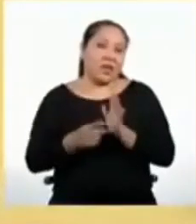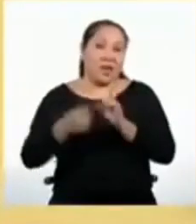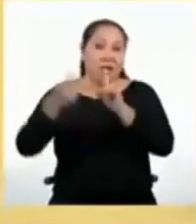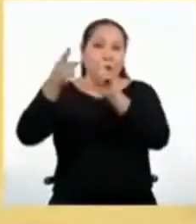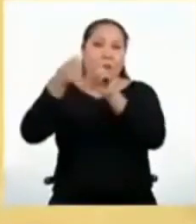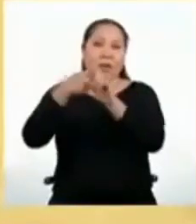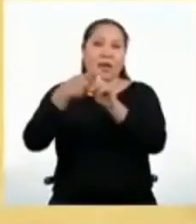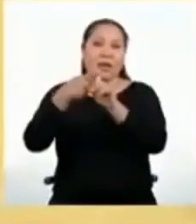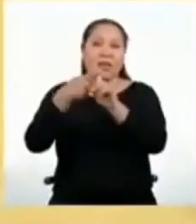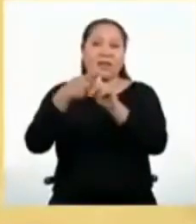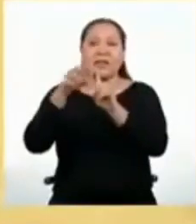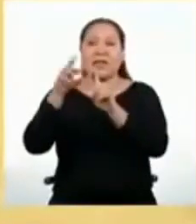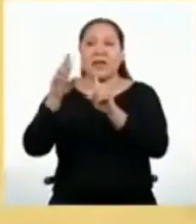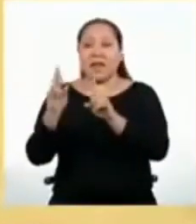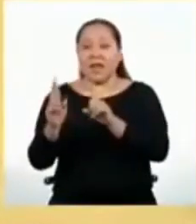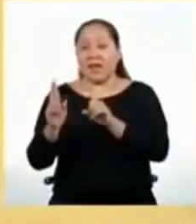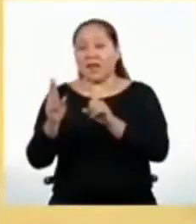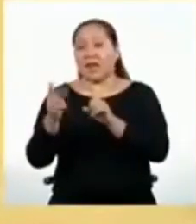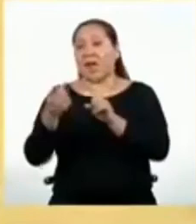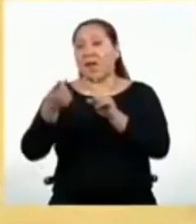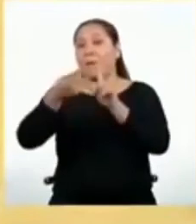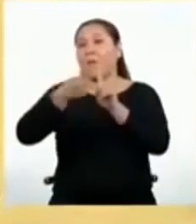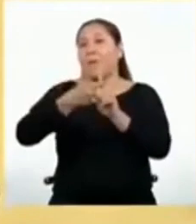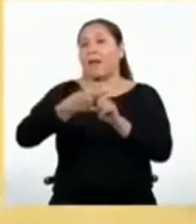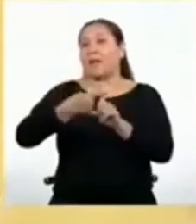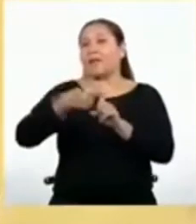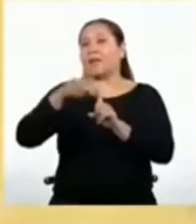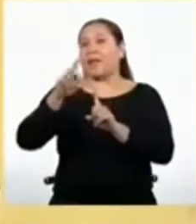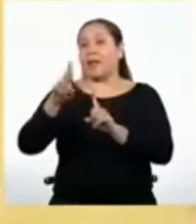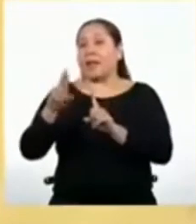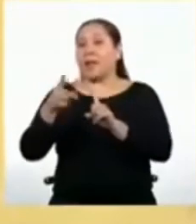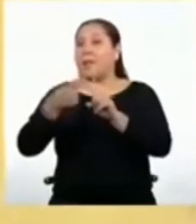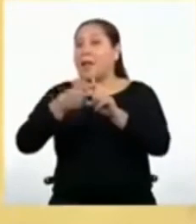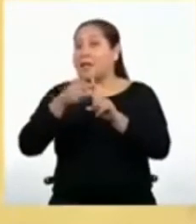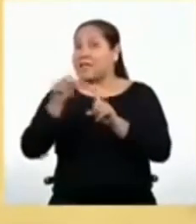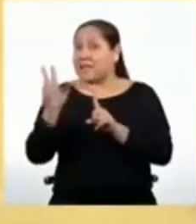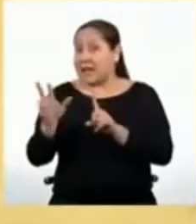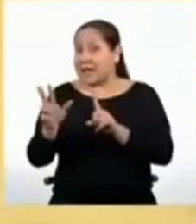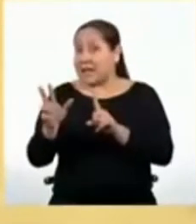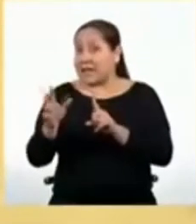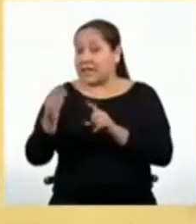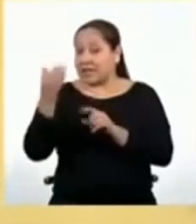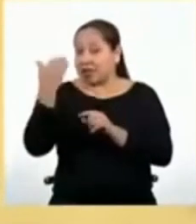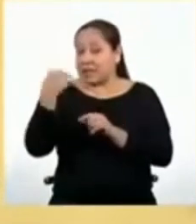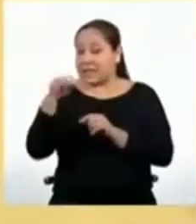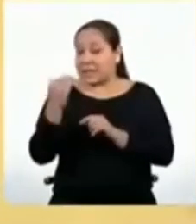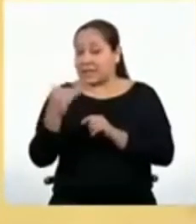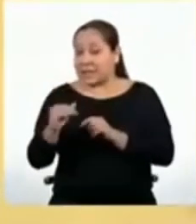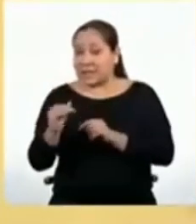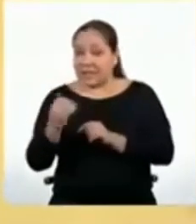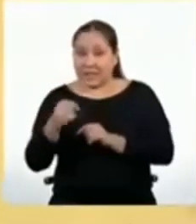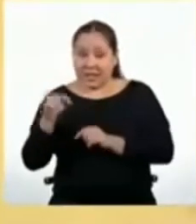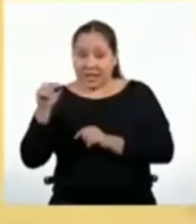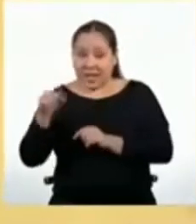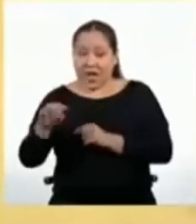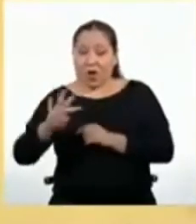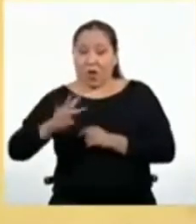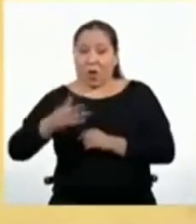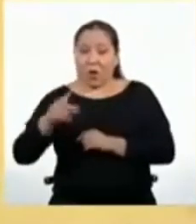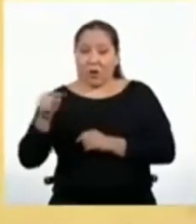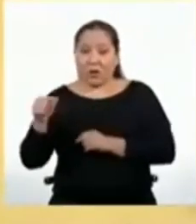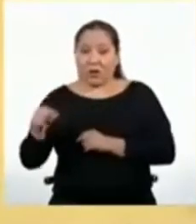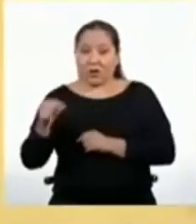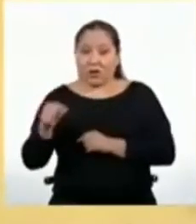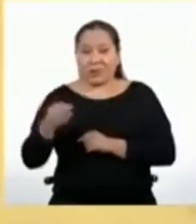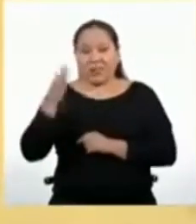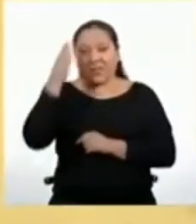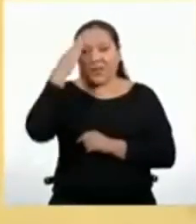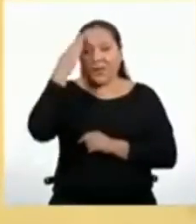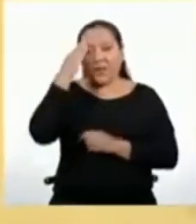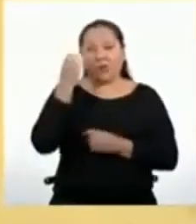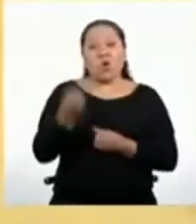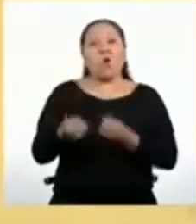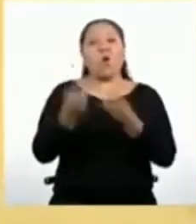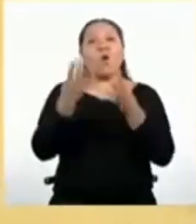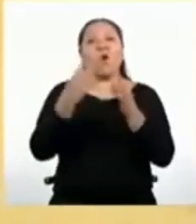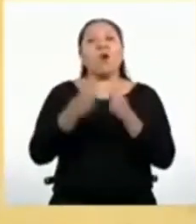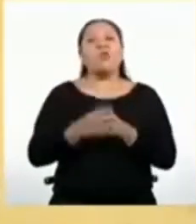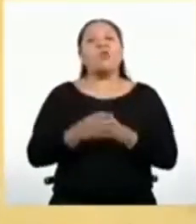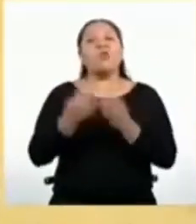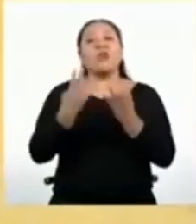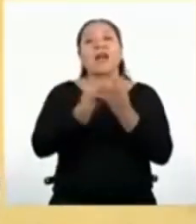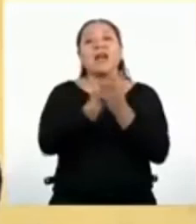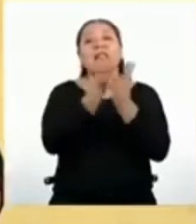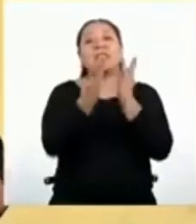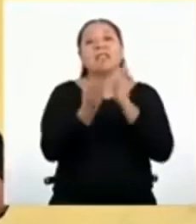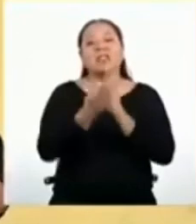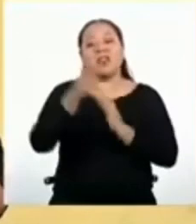sumamos la razón aritmética, que es el número 3, al valor del cuarto piso, obtendríamos la cantidad de naipes que se